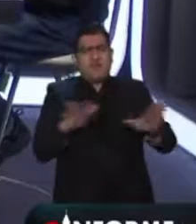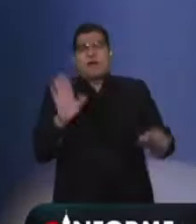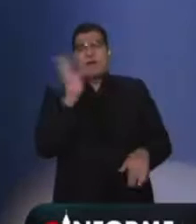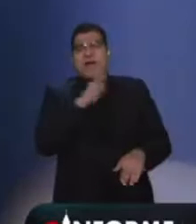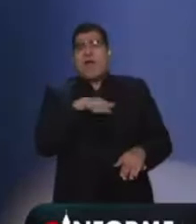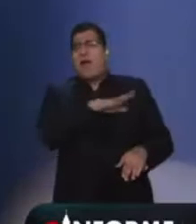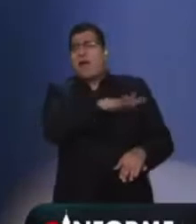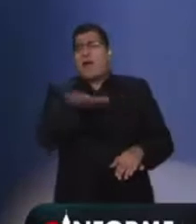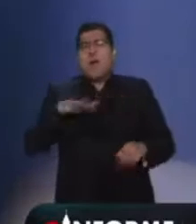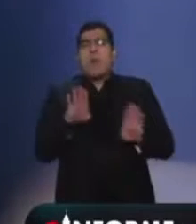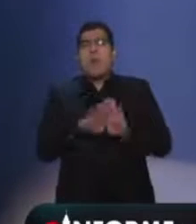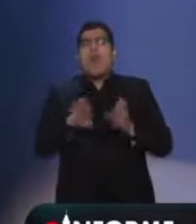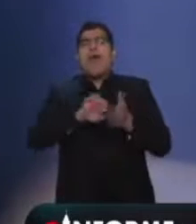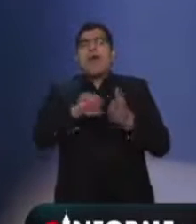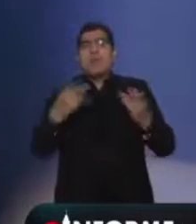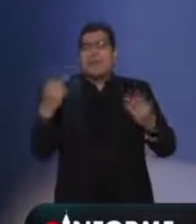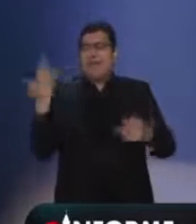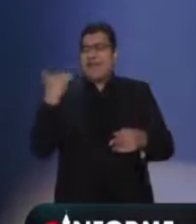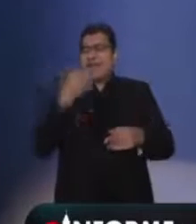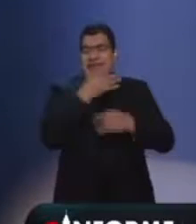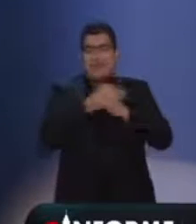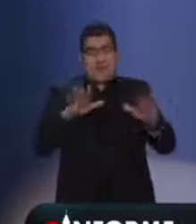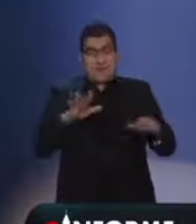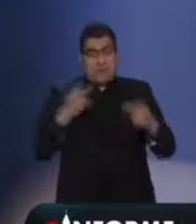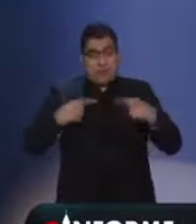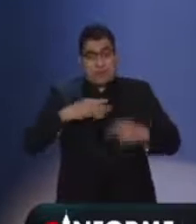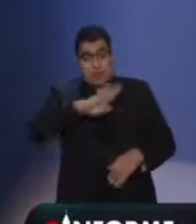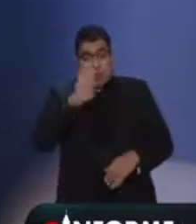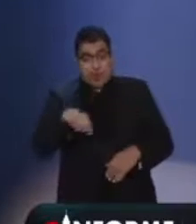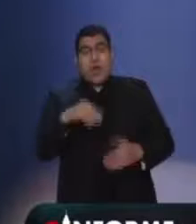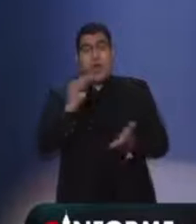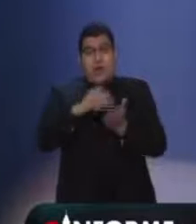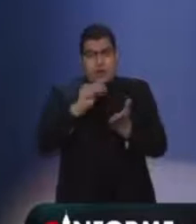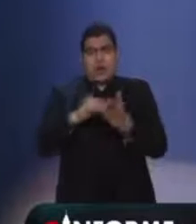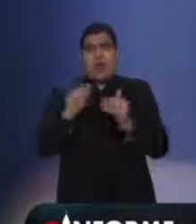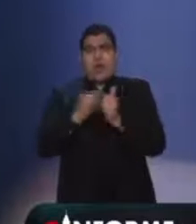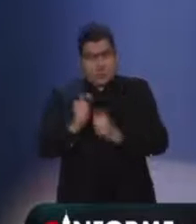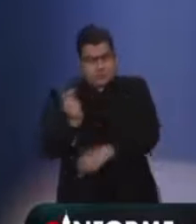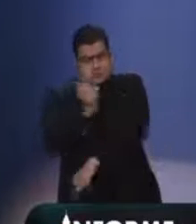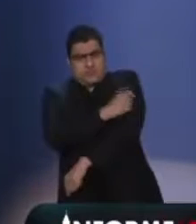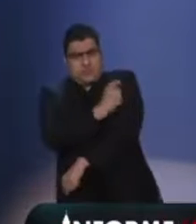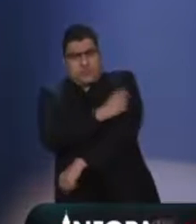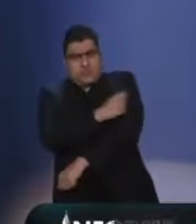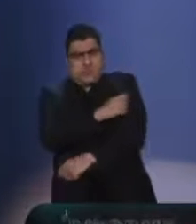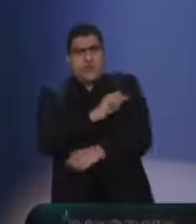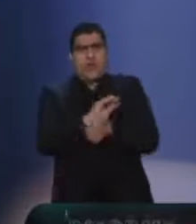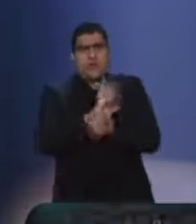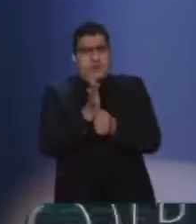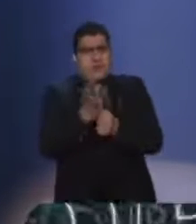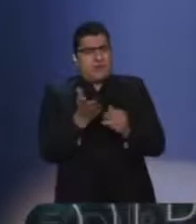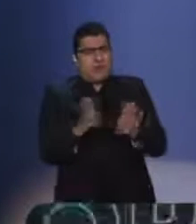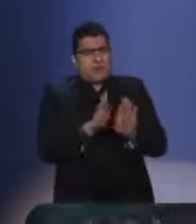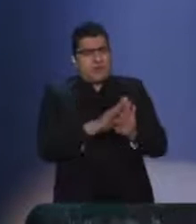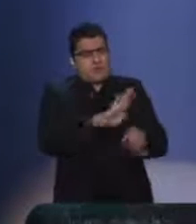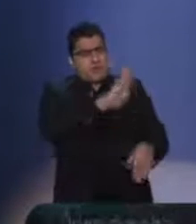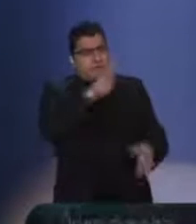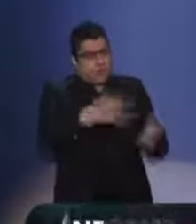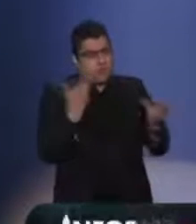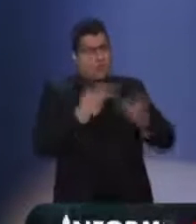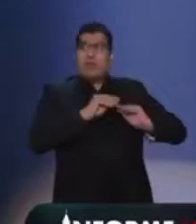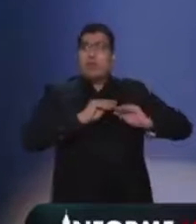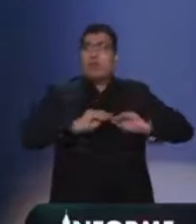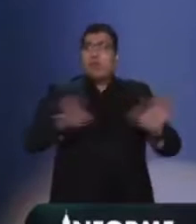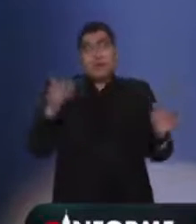personas que murieron a pesar de que habían recibido la vacuna contra el COVID-19, que vaya que se